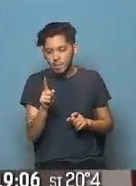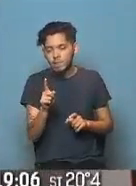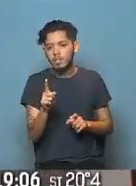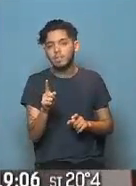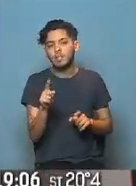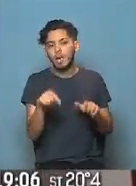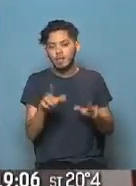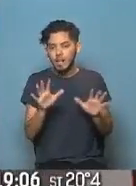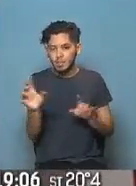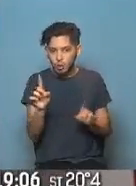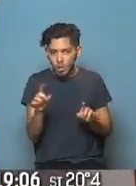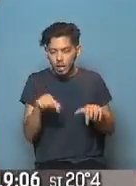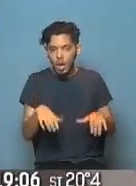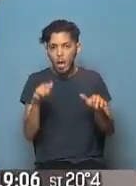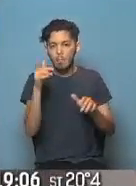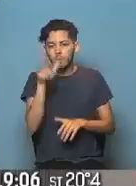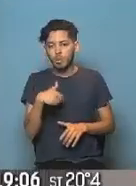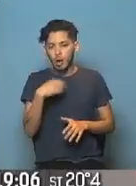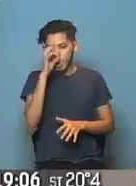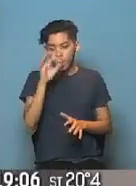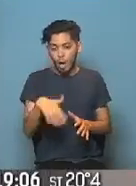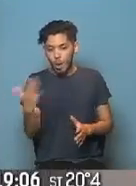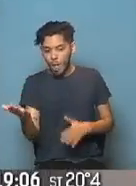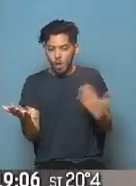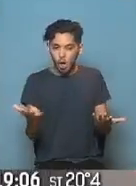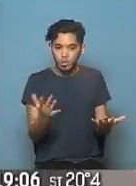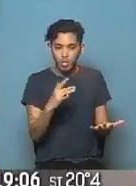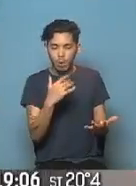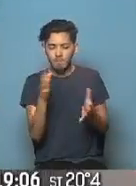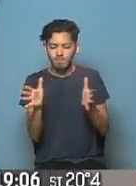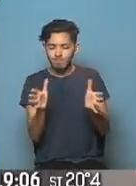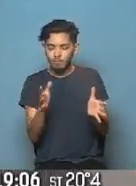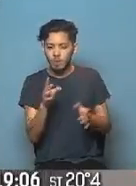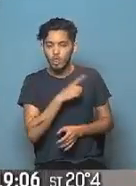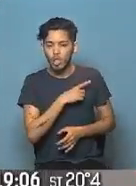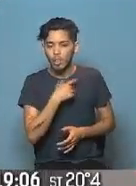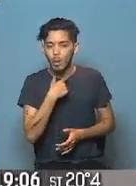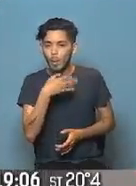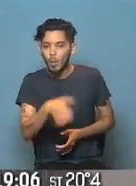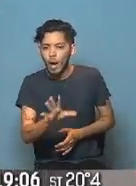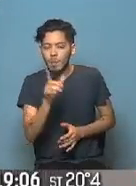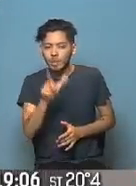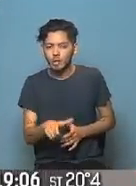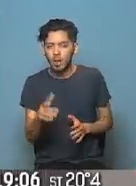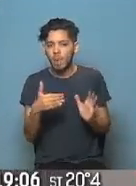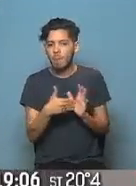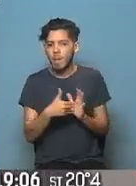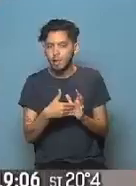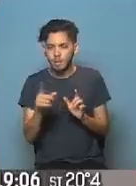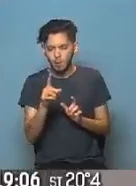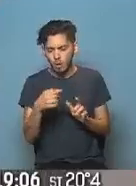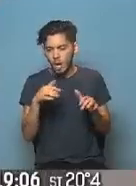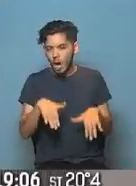presentes en el marco de una investigación plagada de irregularidades desde el principio hasta el final,